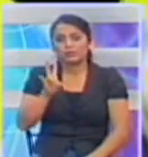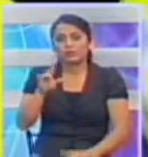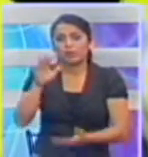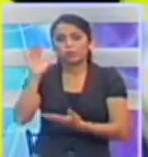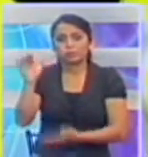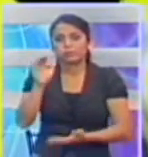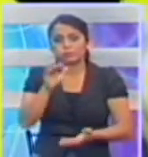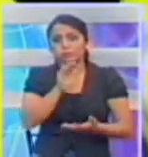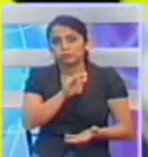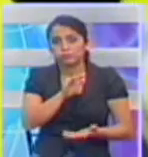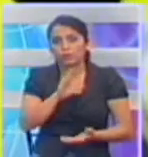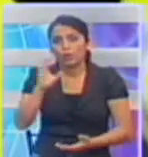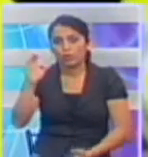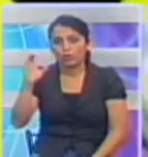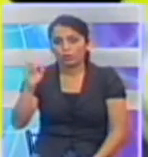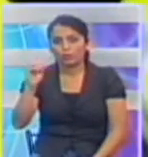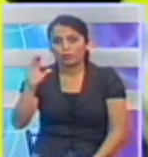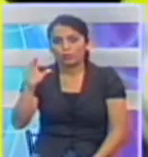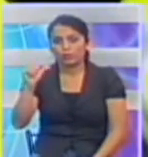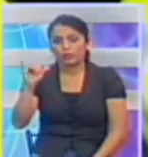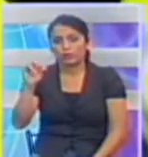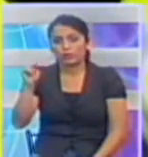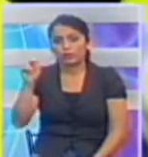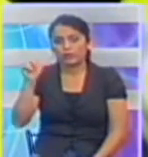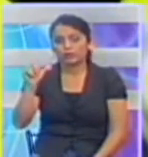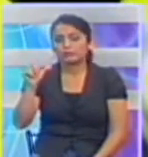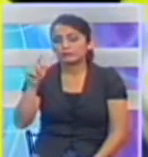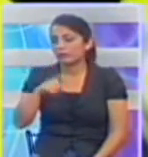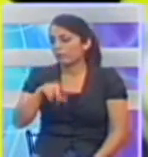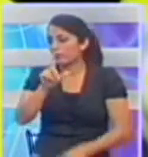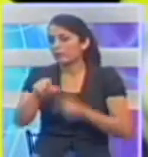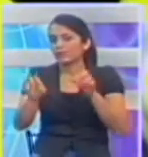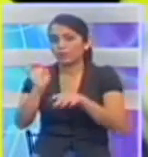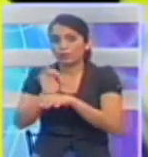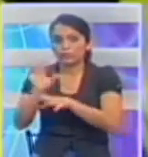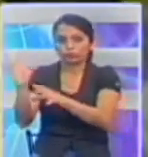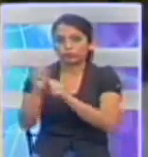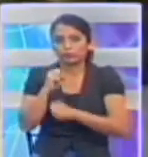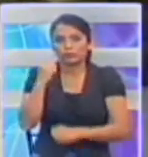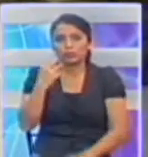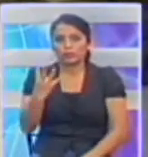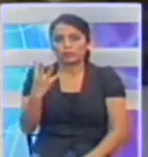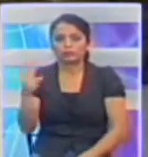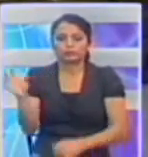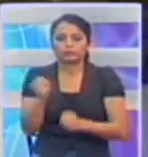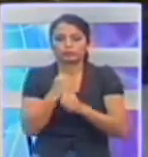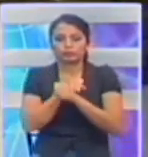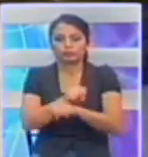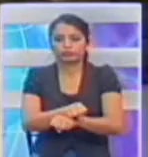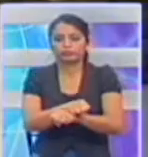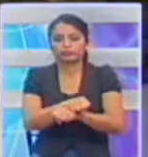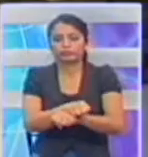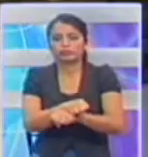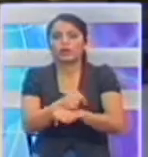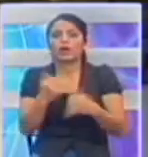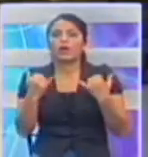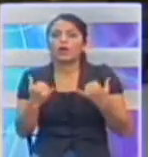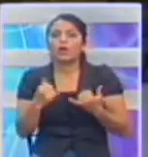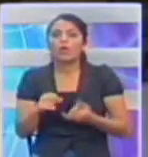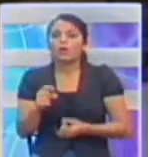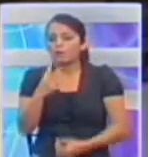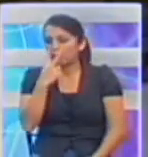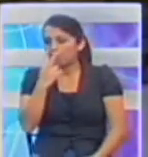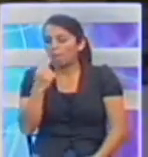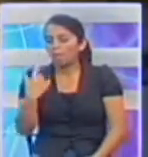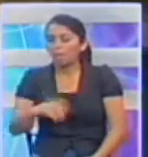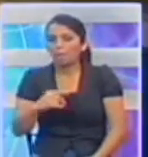de cocaína. Fueron aprehendidos 4 ciudadanos ecuatorianos, están puestos a orden de las autoridades. Con esta droga suman 59 las toneladas